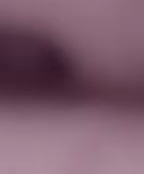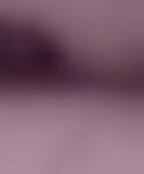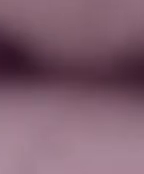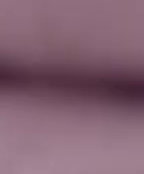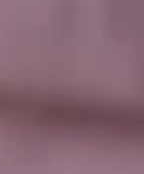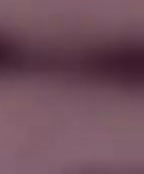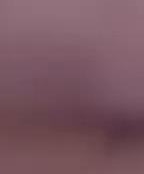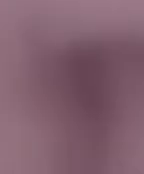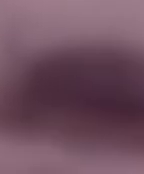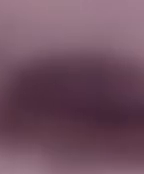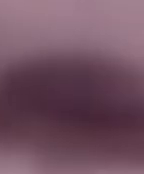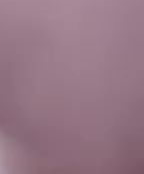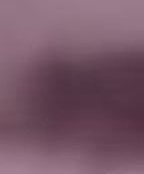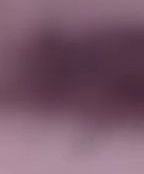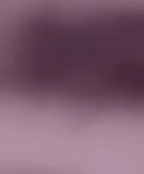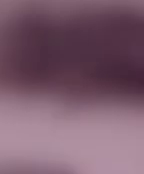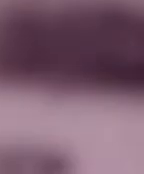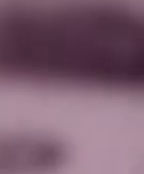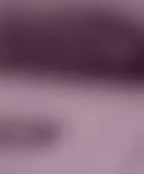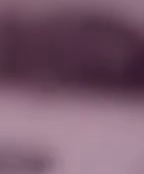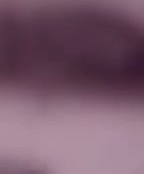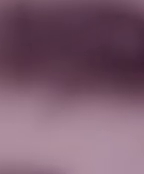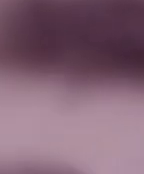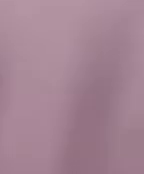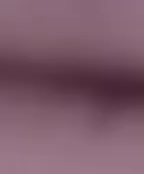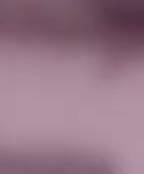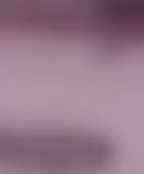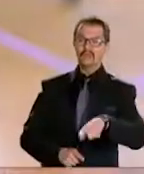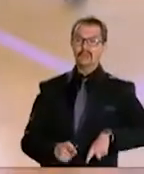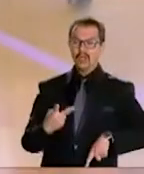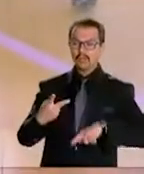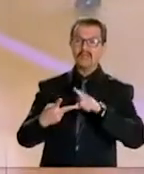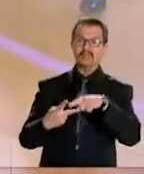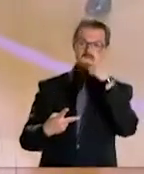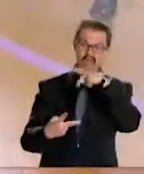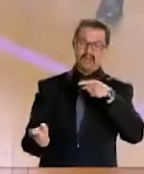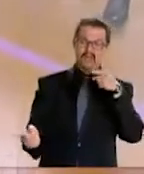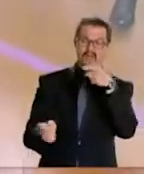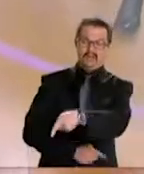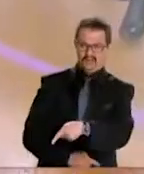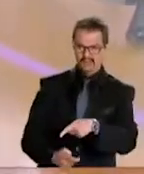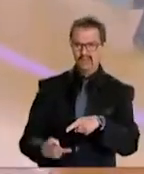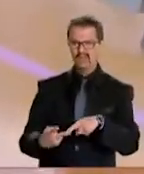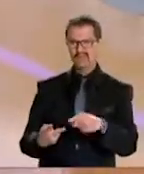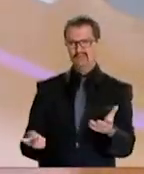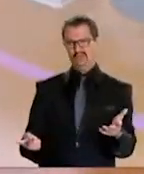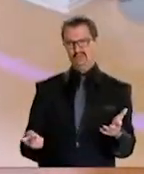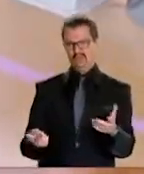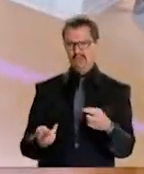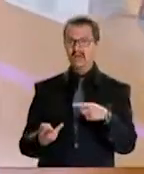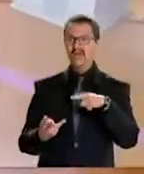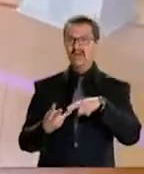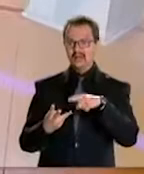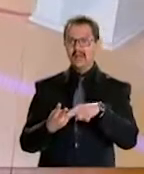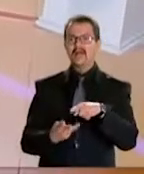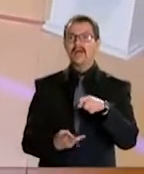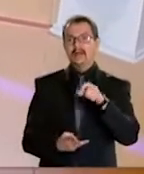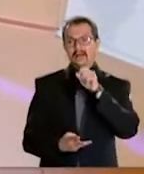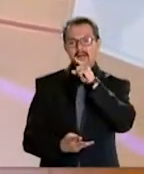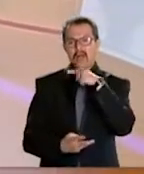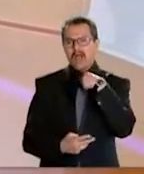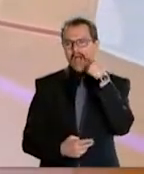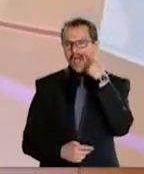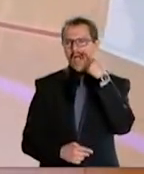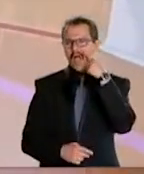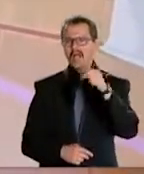Elecciones 2018. Cobertura especial. Cooperación, desarrollo, respeto y atender las dos fronteras del país